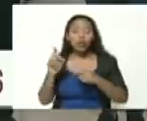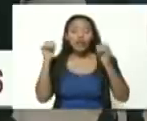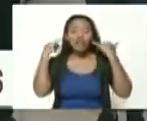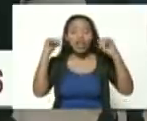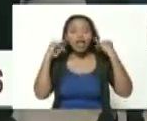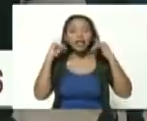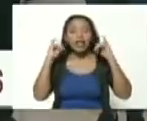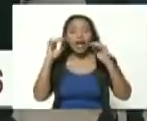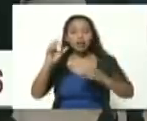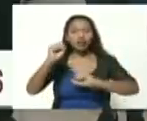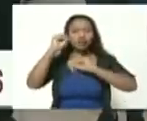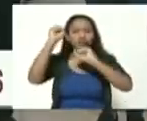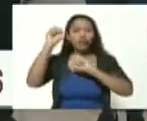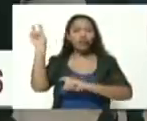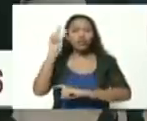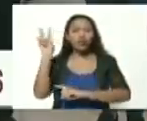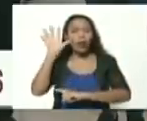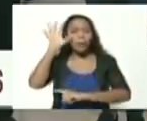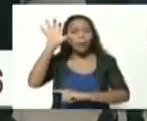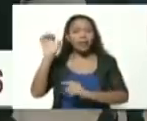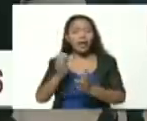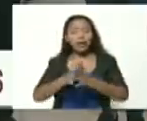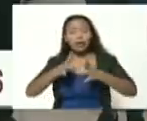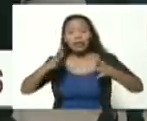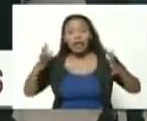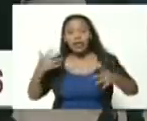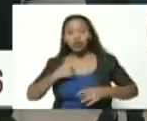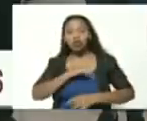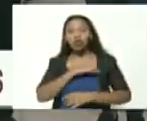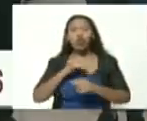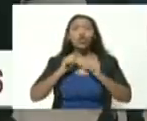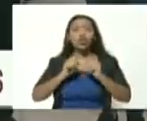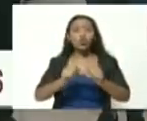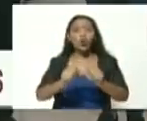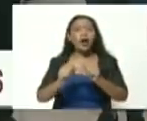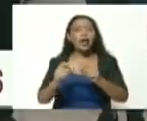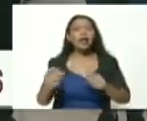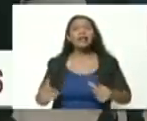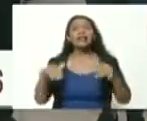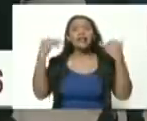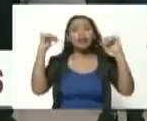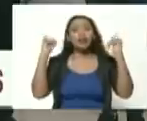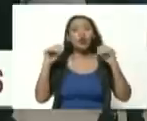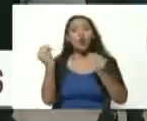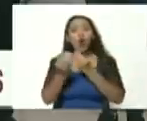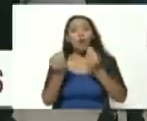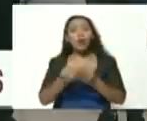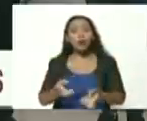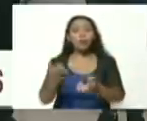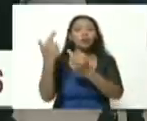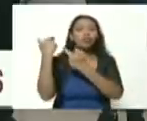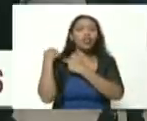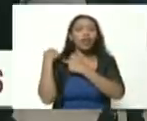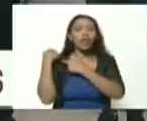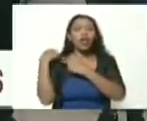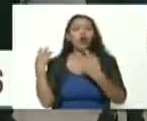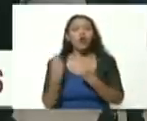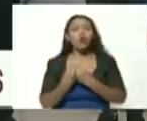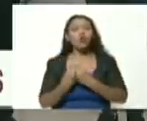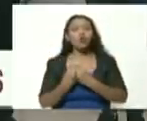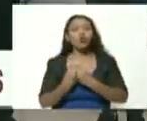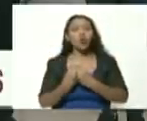para Venezuela, para la patria grande, y nosotros seguiremos celebrando como corresponde, con Bolívar, con